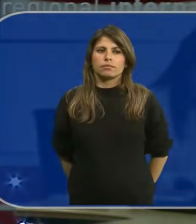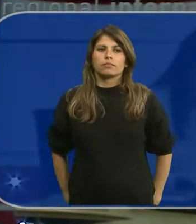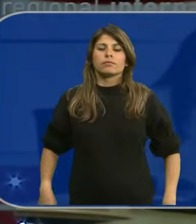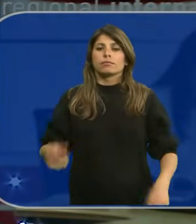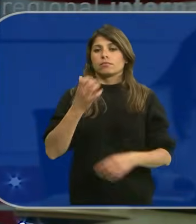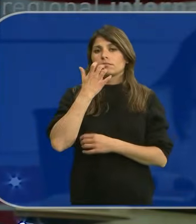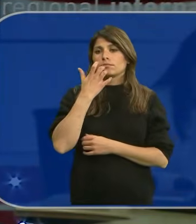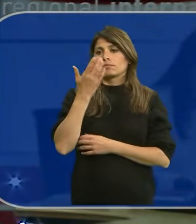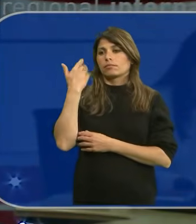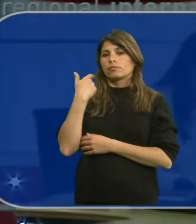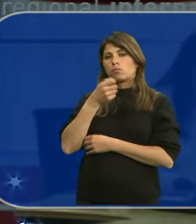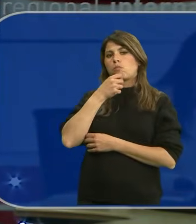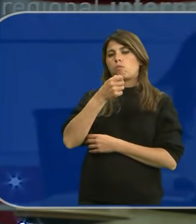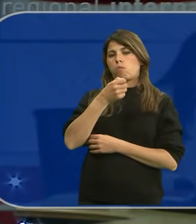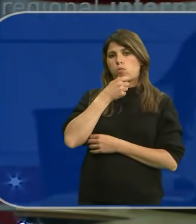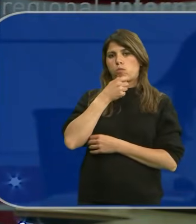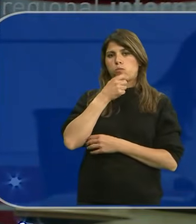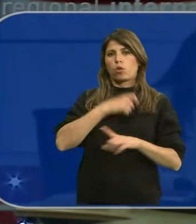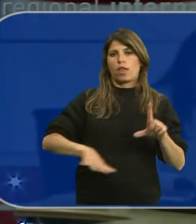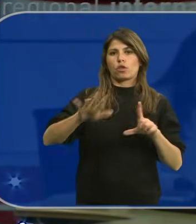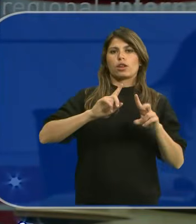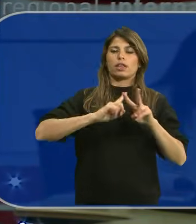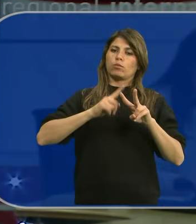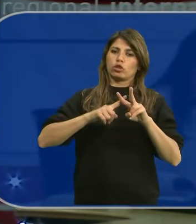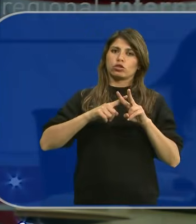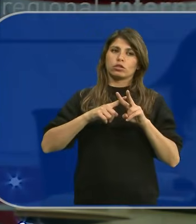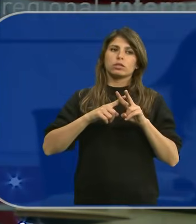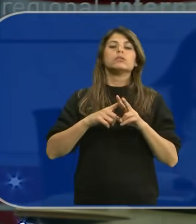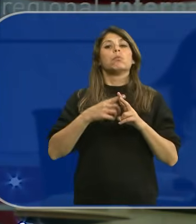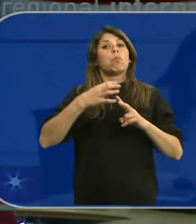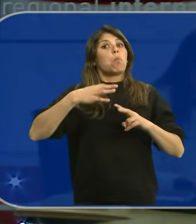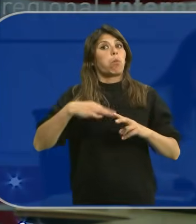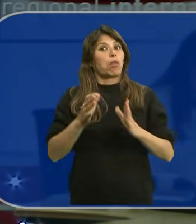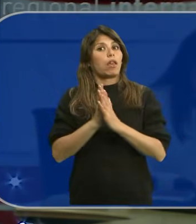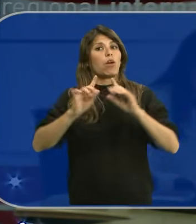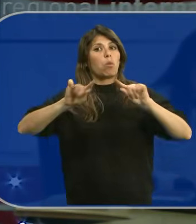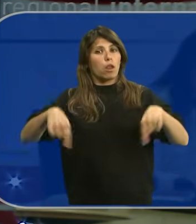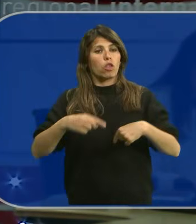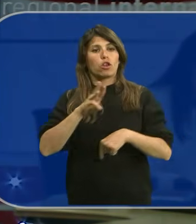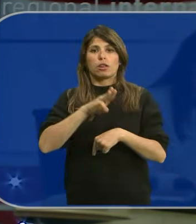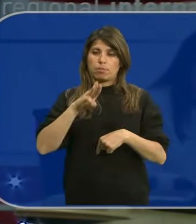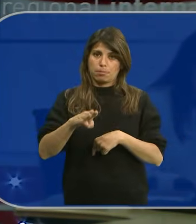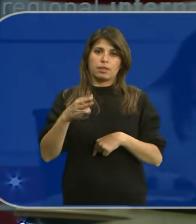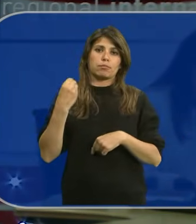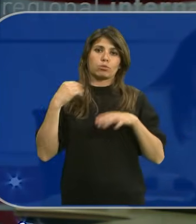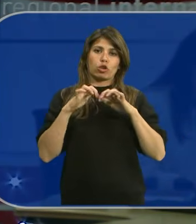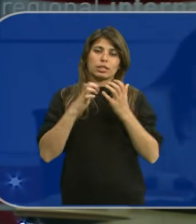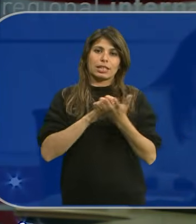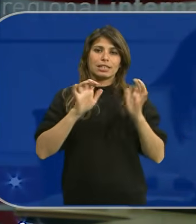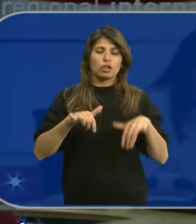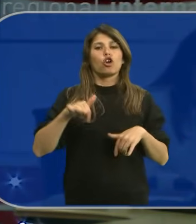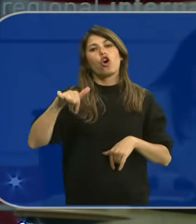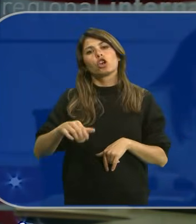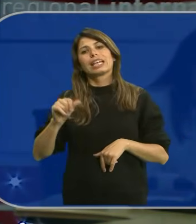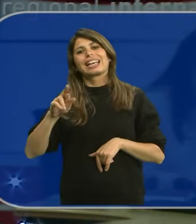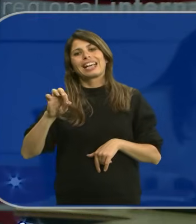Si ayer fue la portavoz nacional de Vox en el Congreso la que abrió la mano a un posible acuerdo con el PP en la mesa de las Cortes de Castilla y León, hoy Carlos